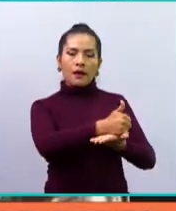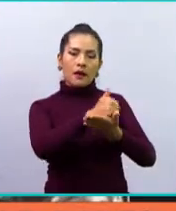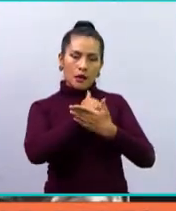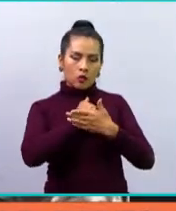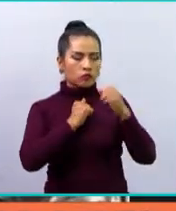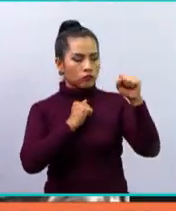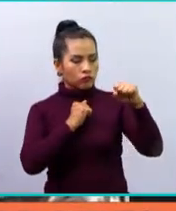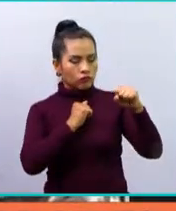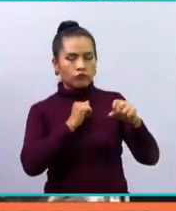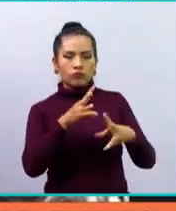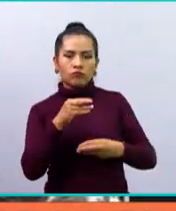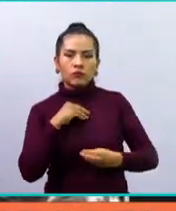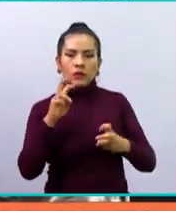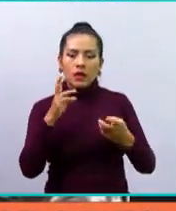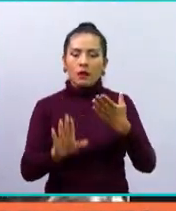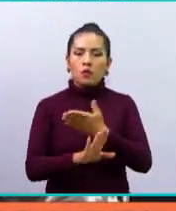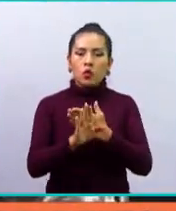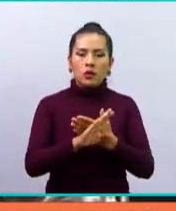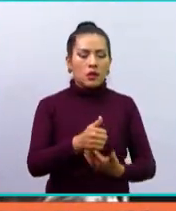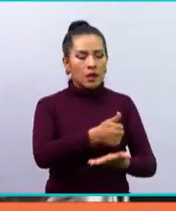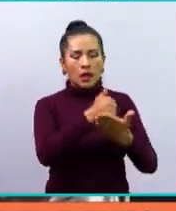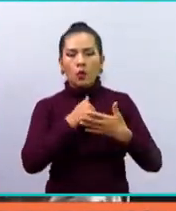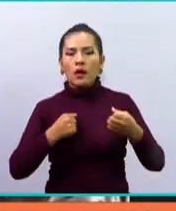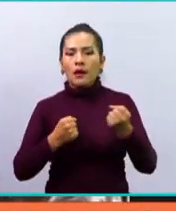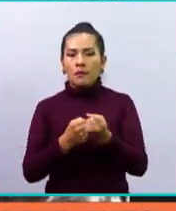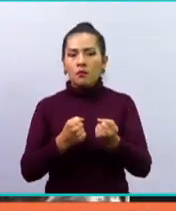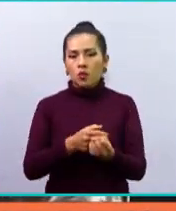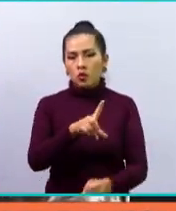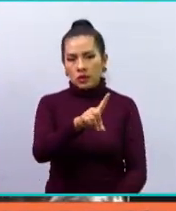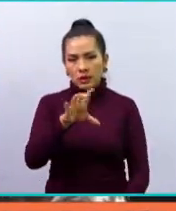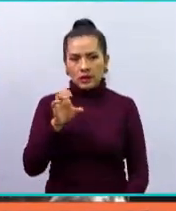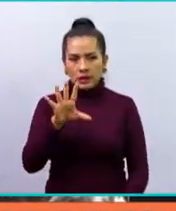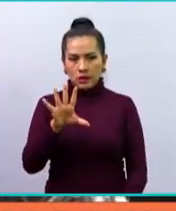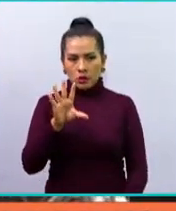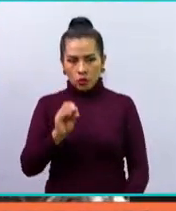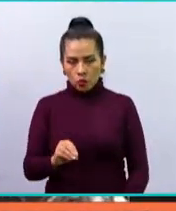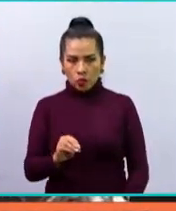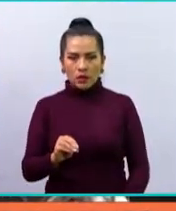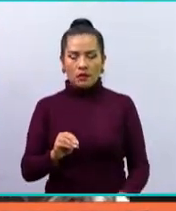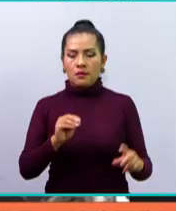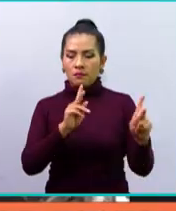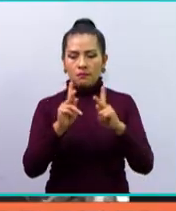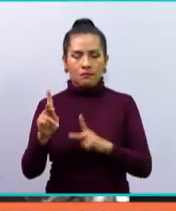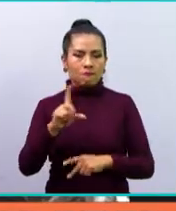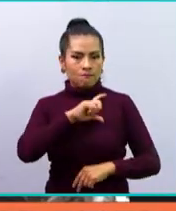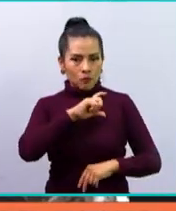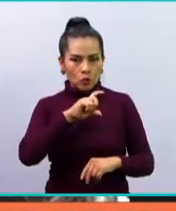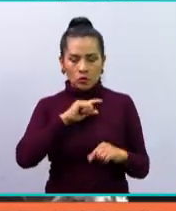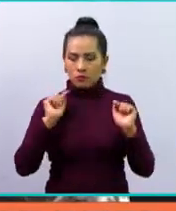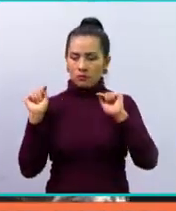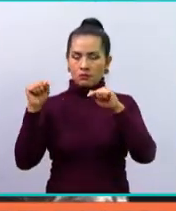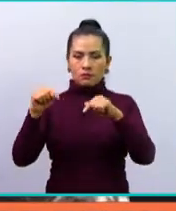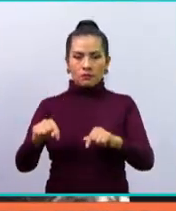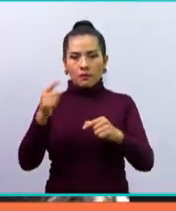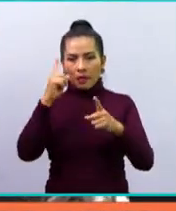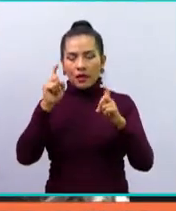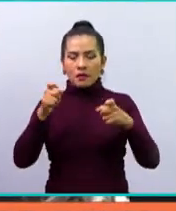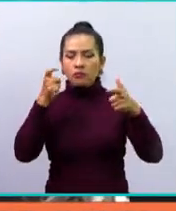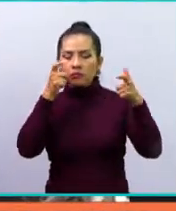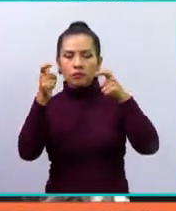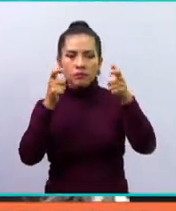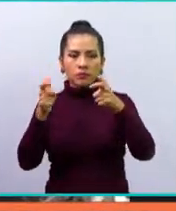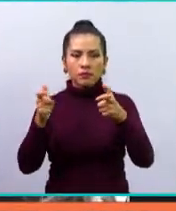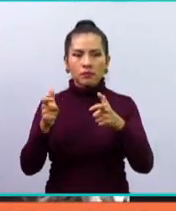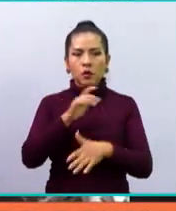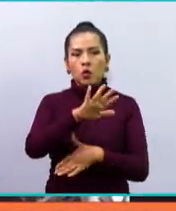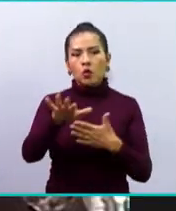una cantidad de 150 efectivos policiales en las cuales van a poder estar, ¿no?, recautelando la seguridad